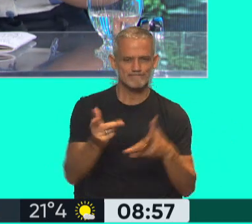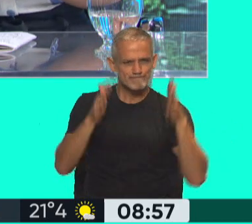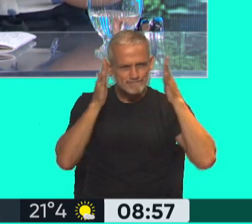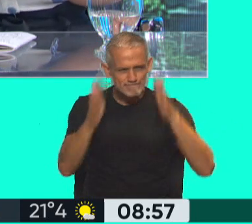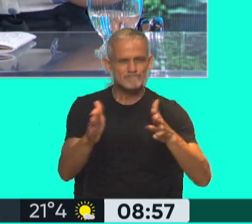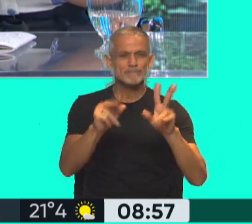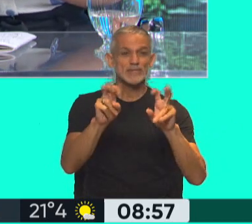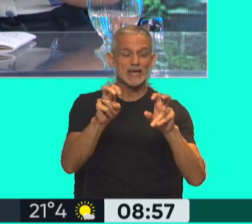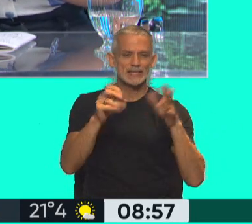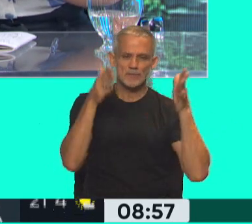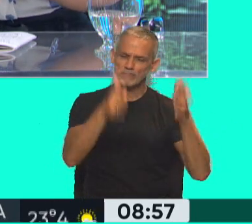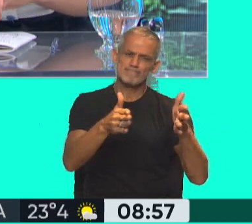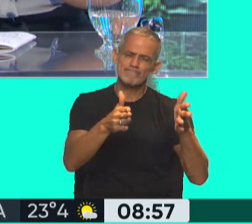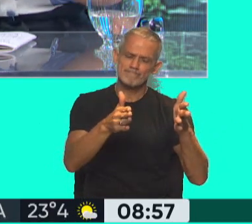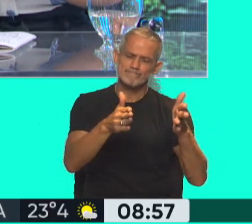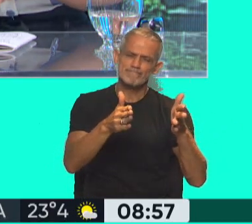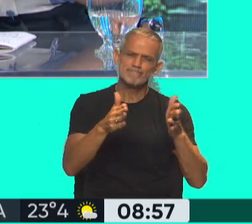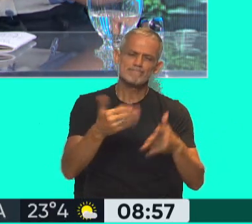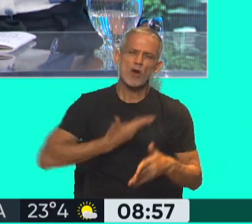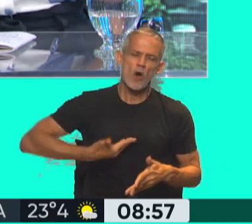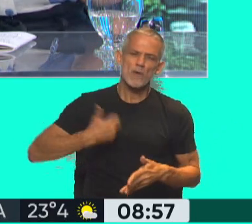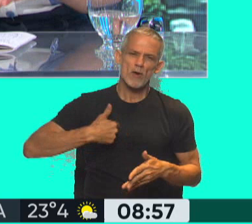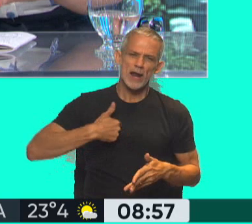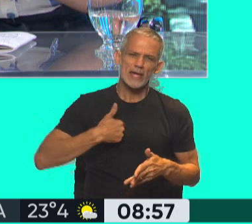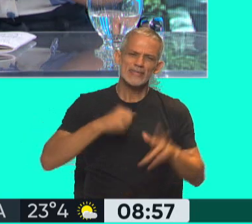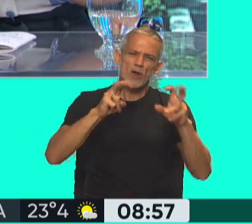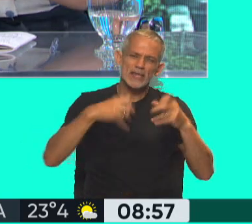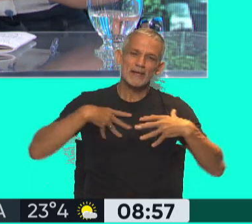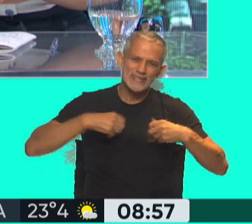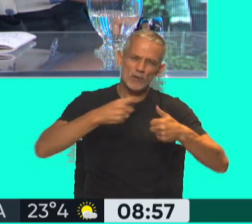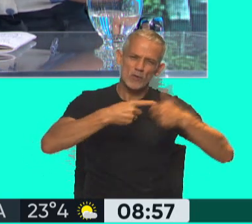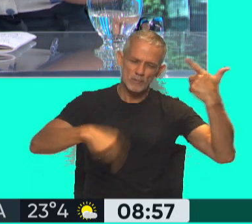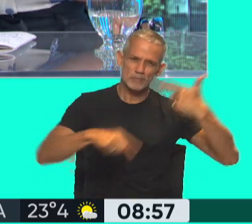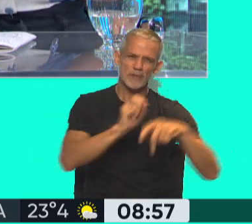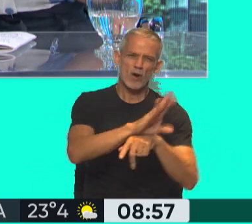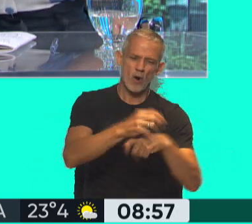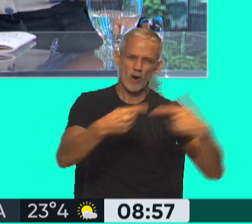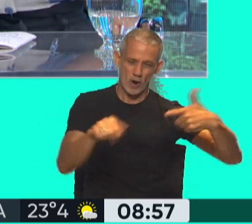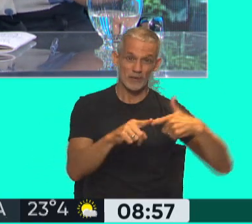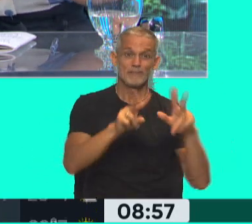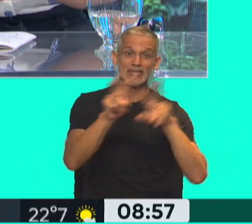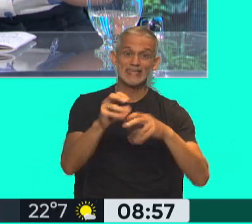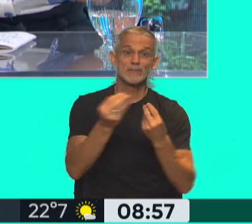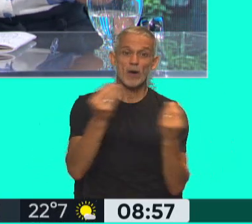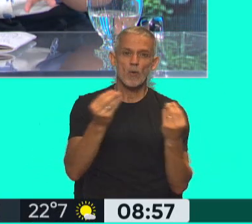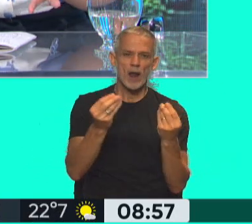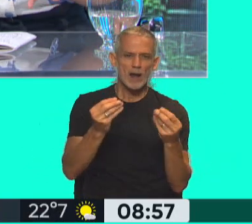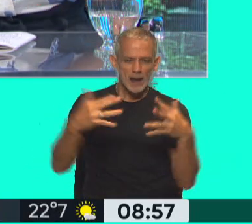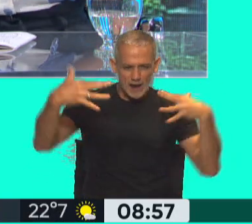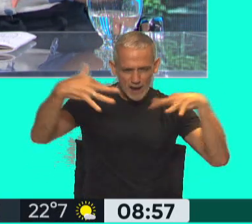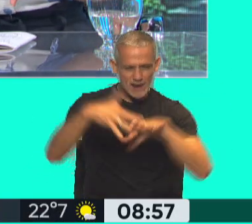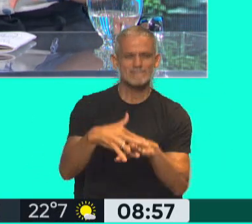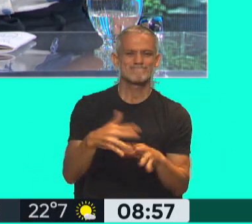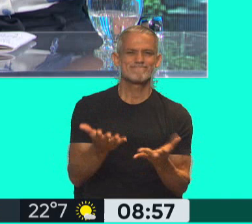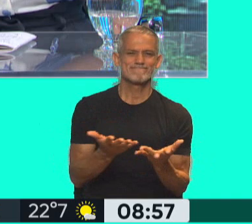los temas a los cuales se dedicó a Argentina a temas como la salud etcétera Y por supuesto el tema de la integración en